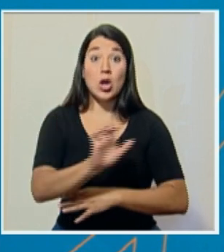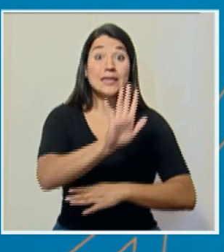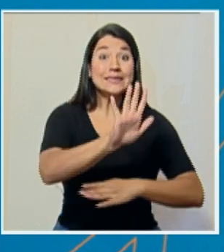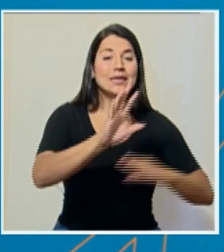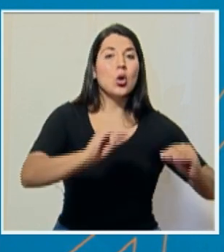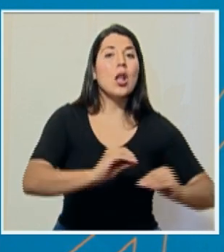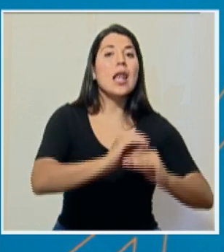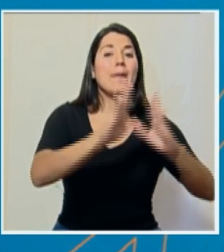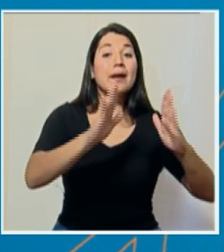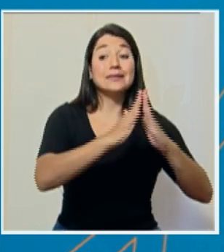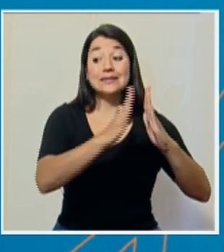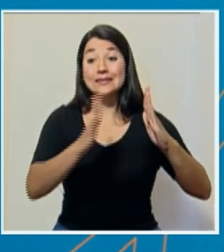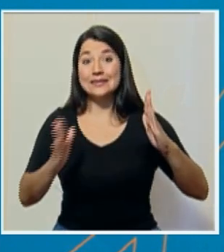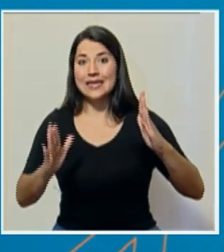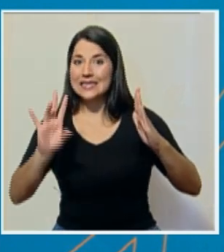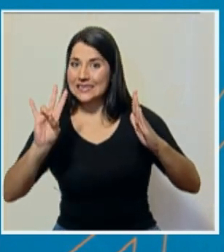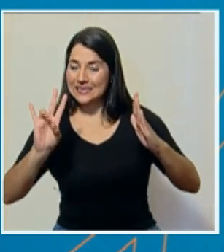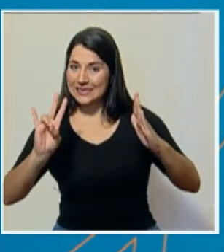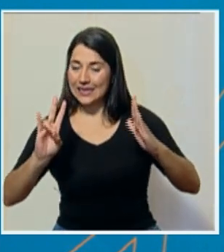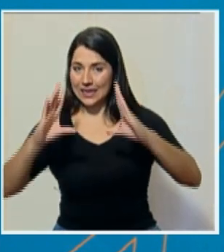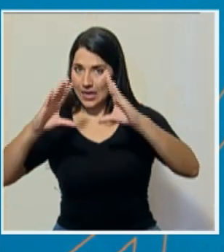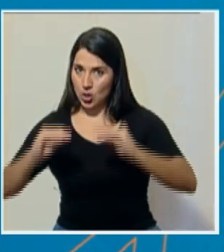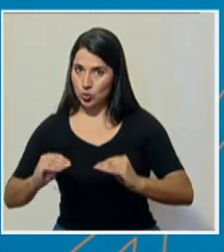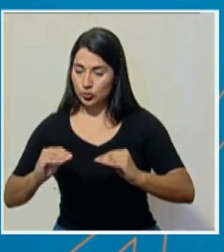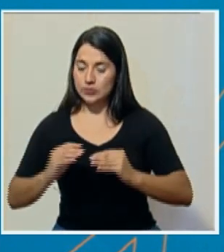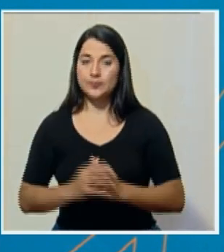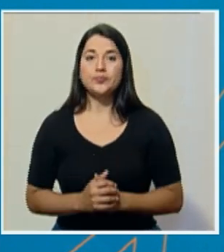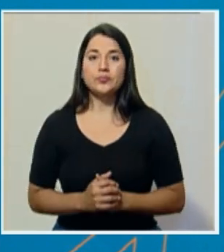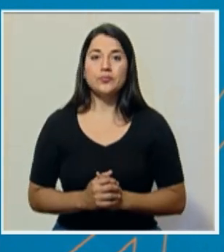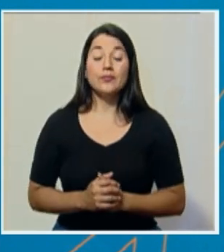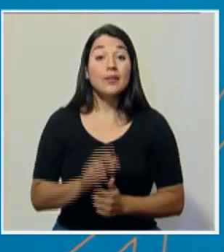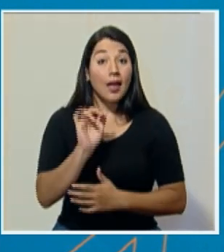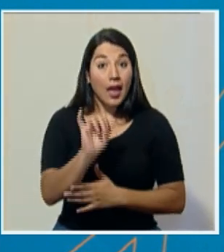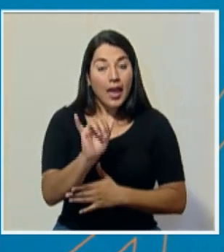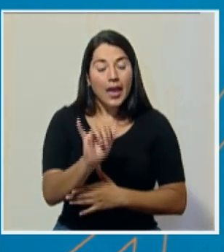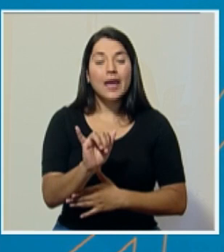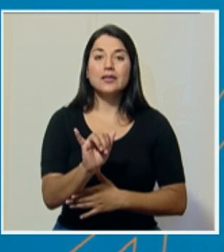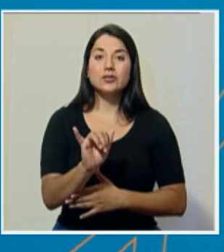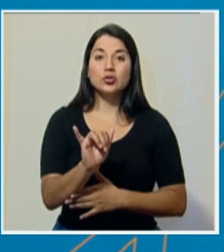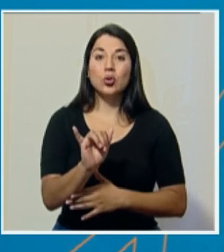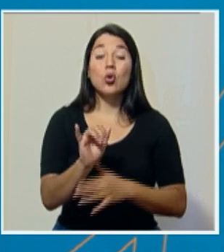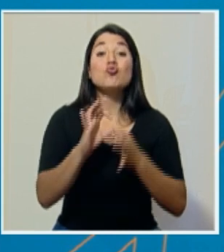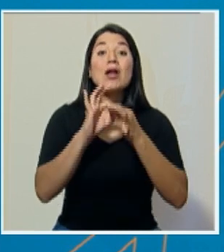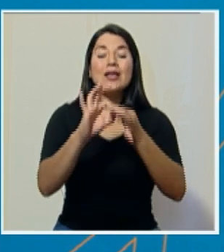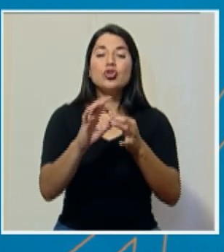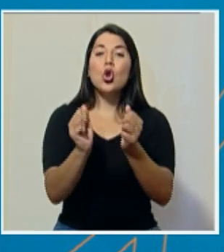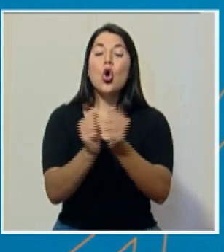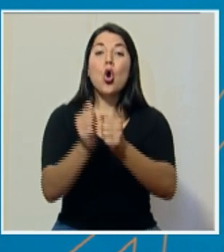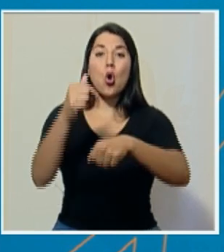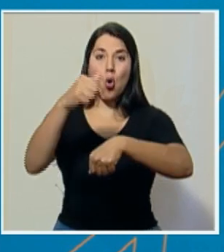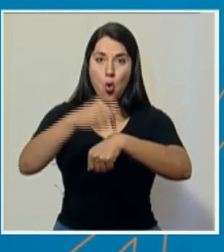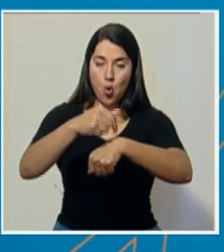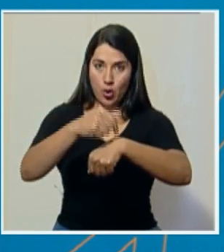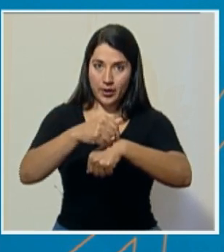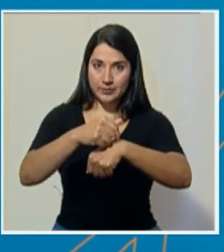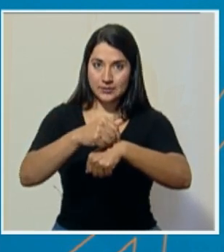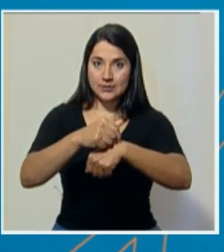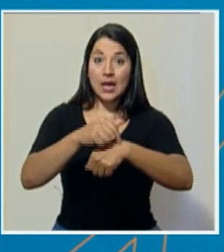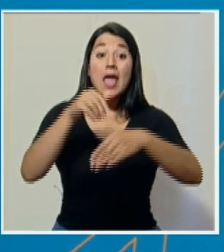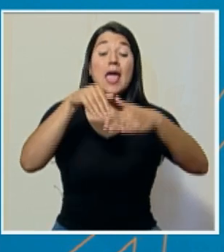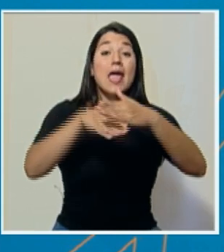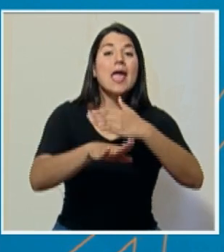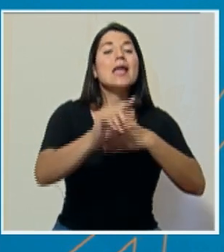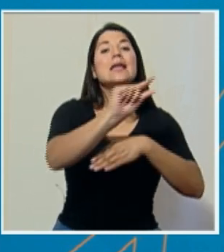las 5 de la mañana a las 7 de la noche. Eso en términos de las franjas horarias según sea